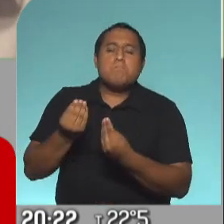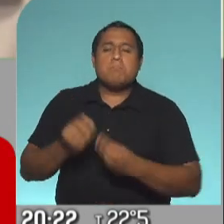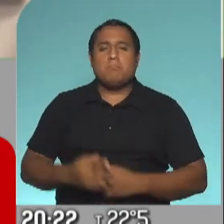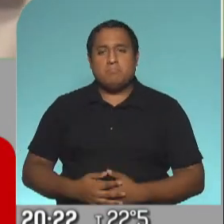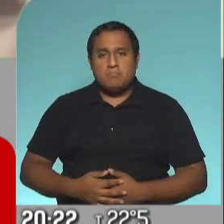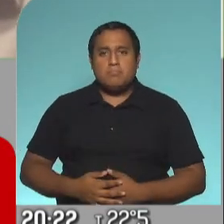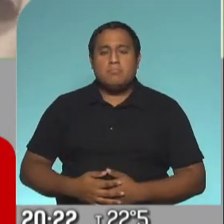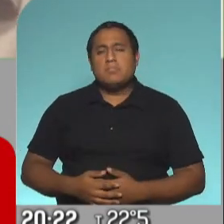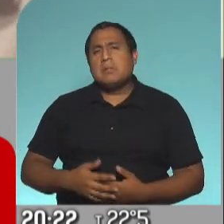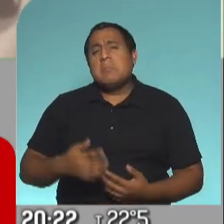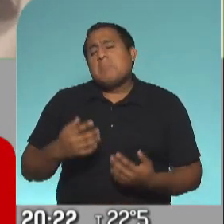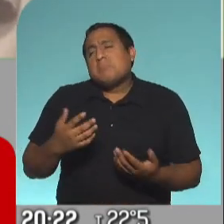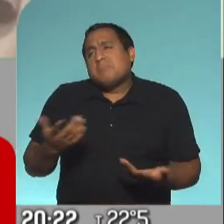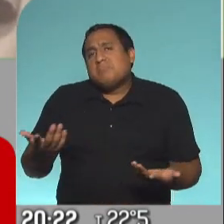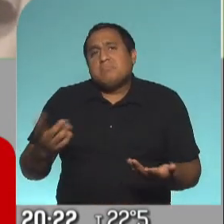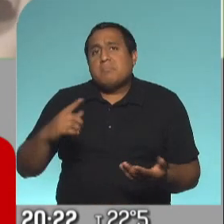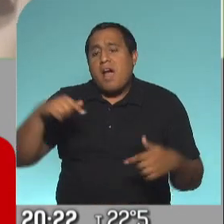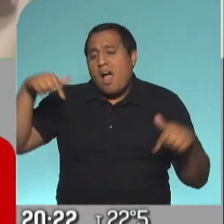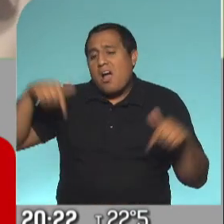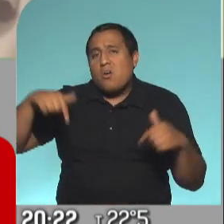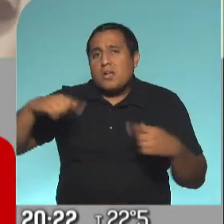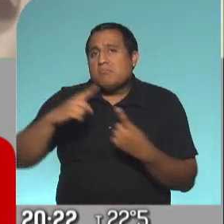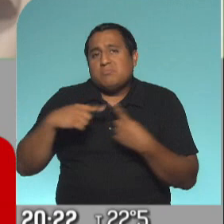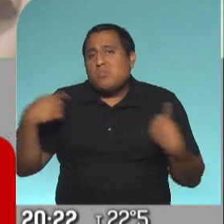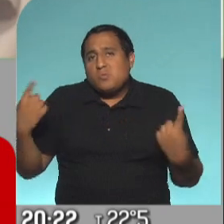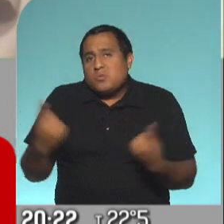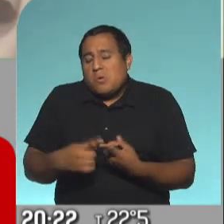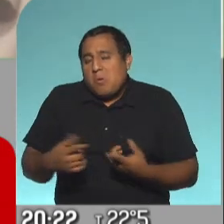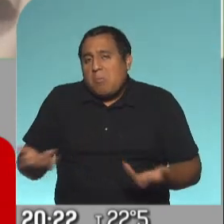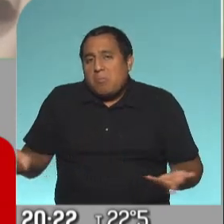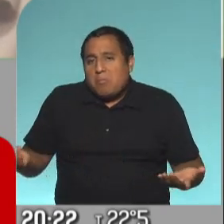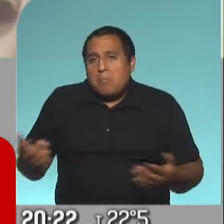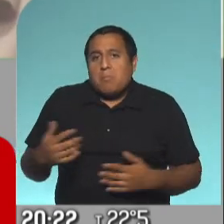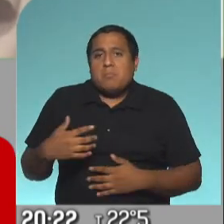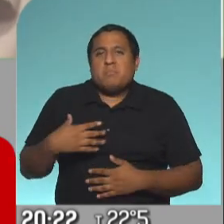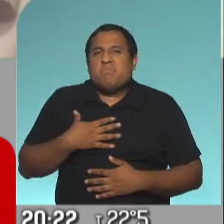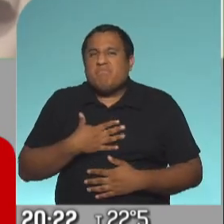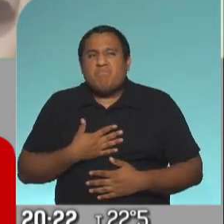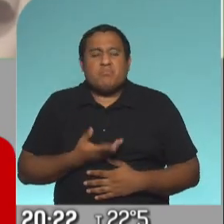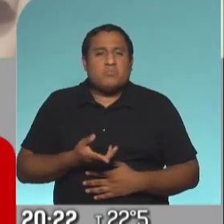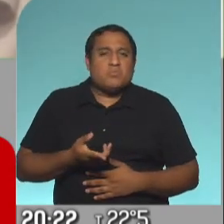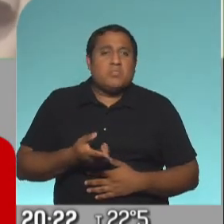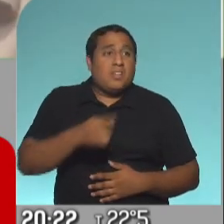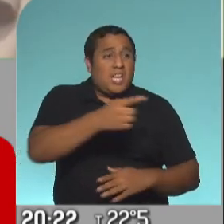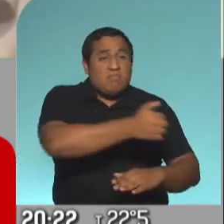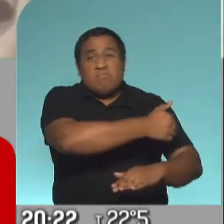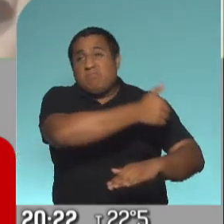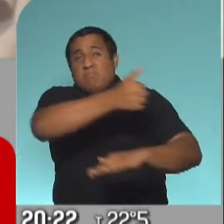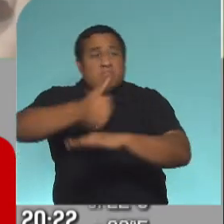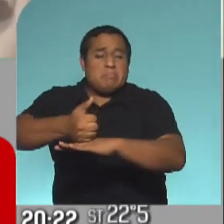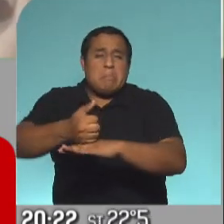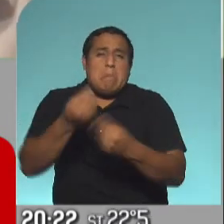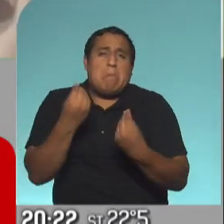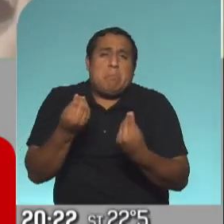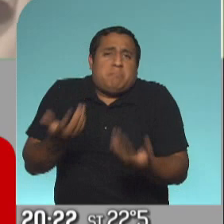Ya a esta altura para nosotros eh, nos generaba un poco de incredulidad el hecho de que fuera a sentarse, ¿no? Porque ha